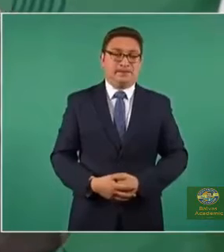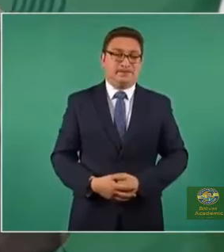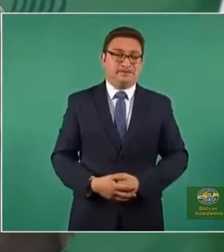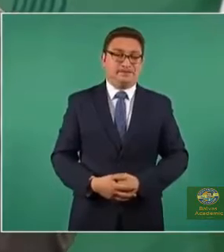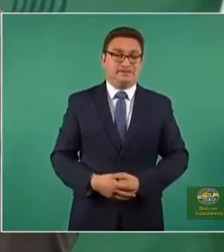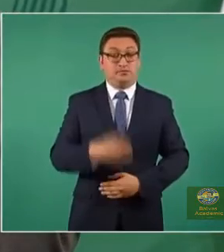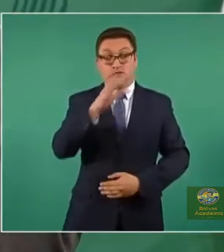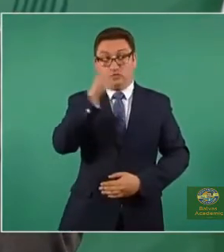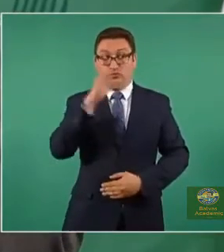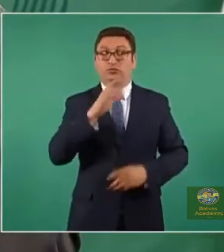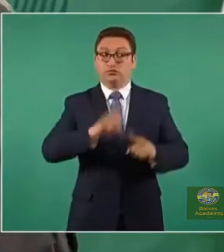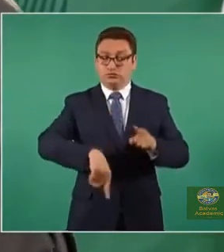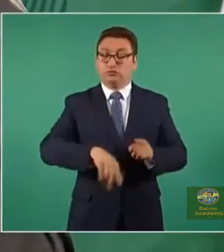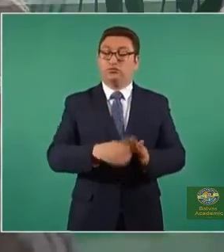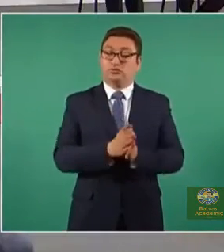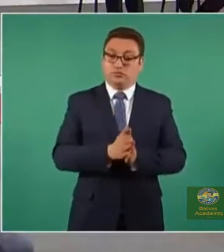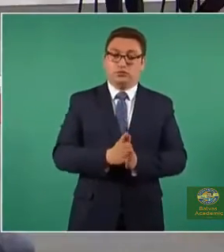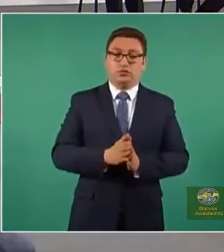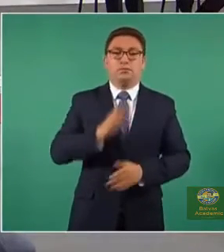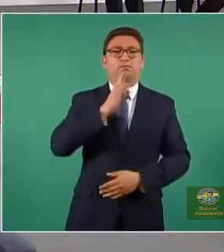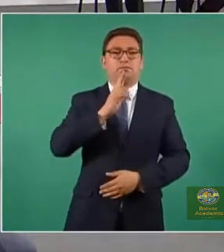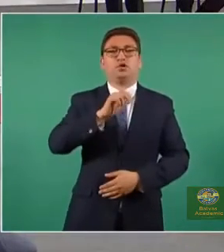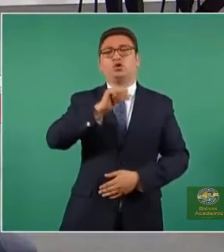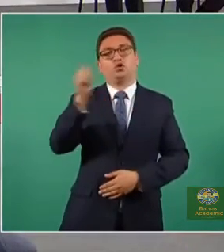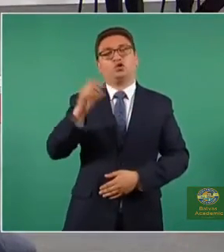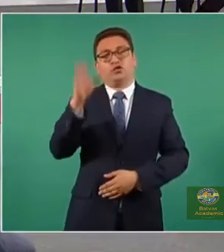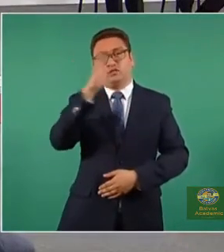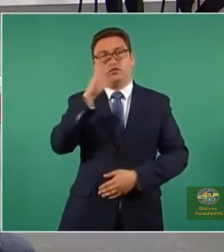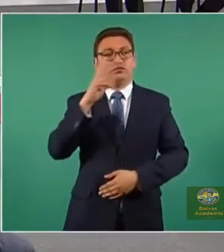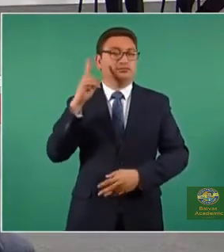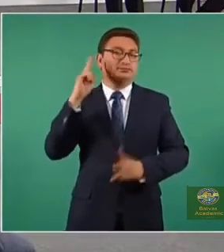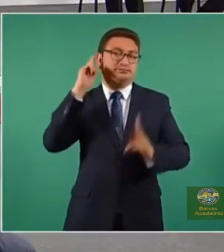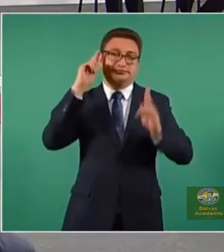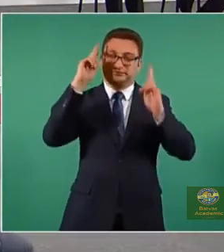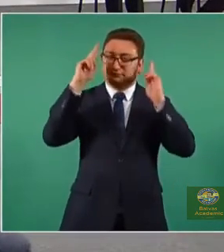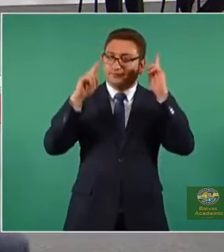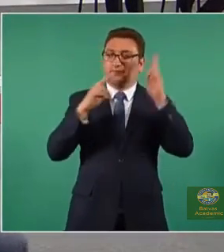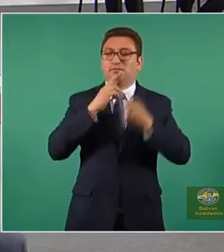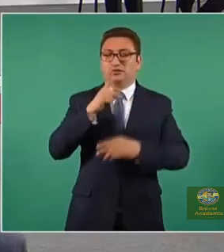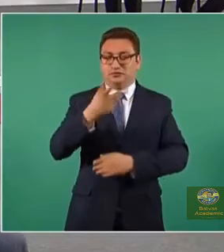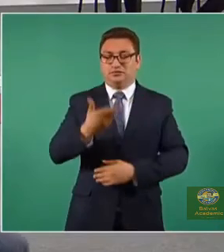Ya quítala porque sí está. Pon mejor la del peluquero, de Álvaro.